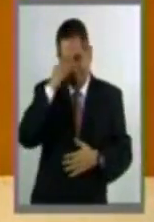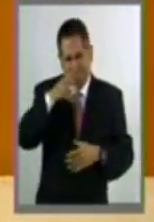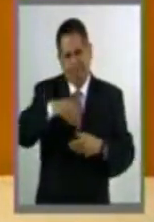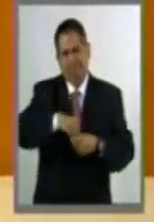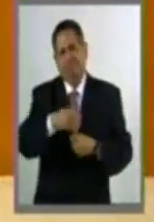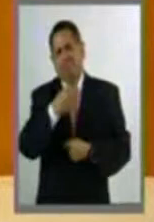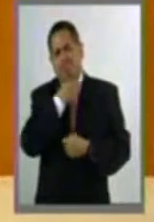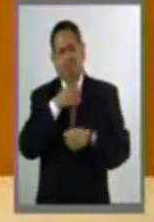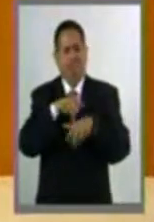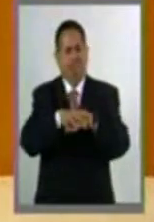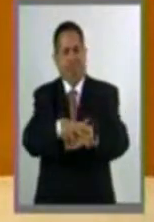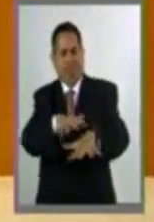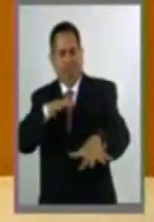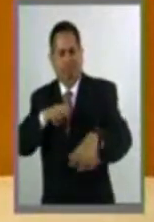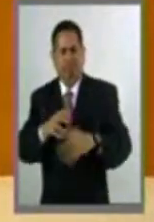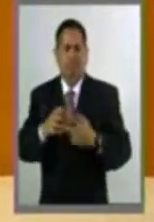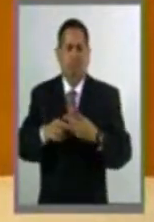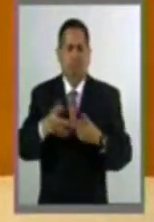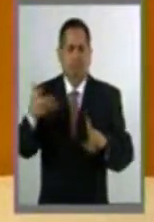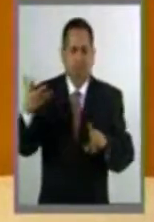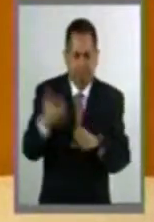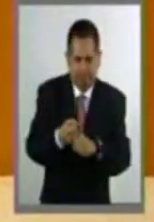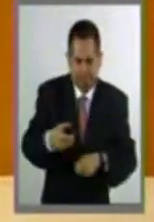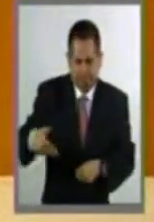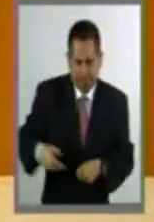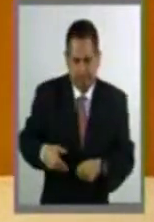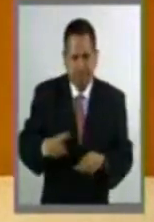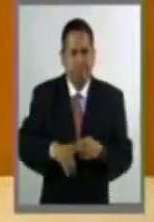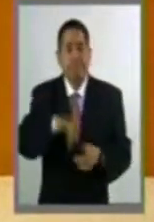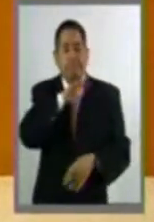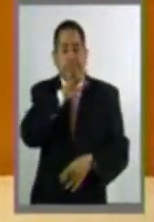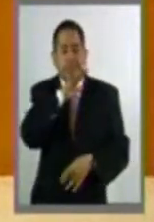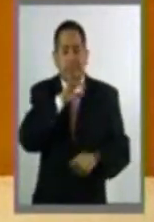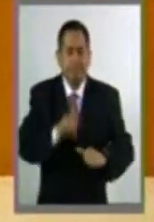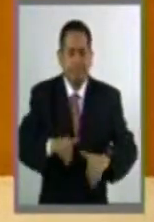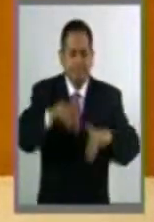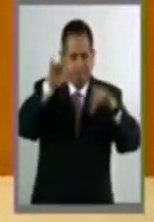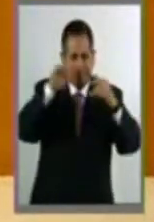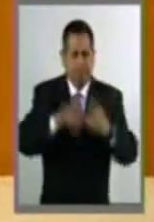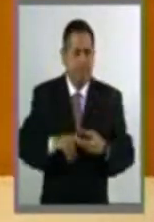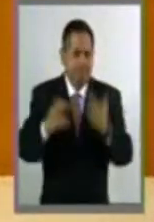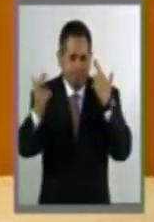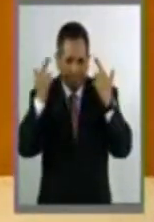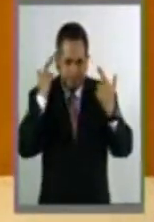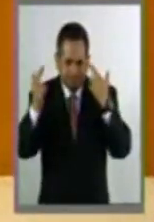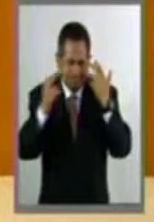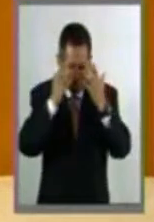congestionamientos, accidentes viales, contaminación, ruido,